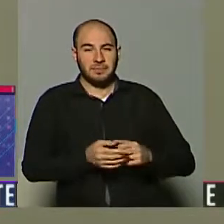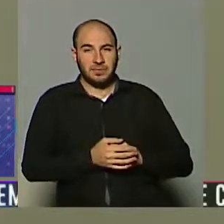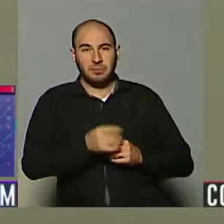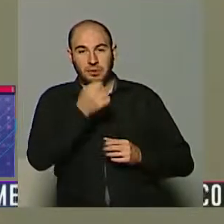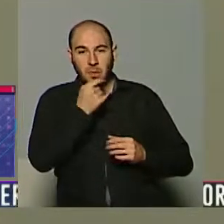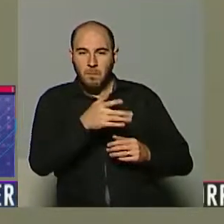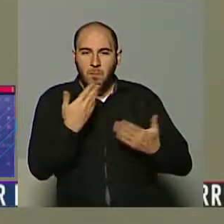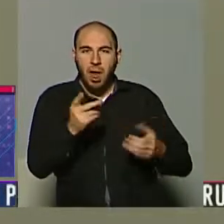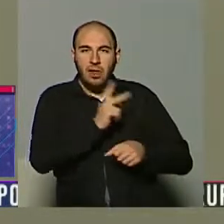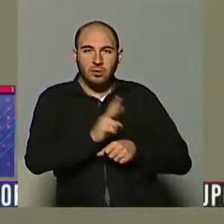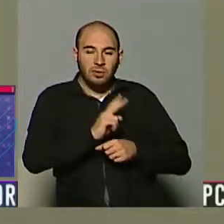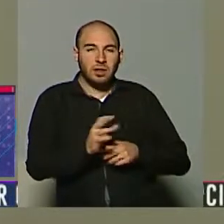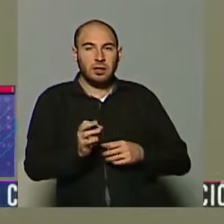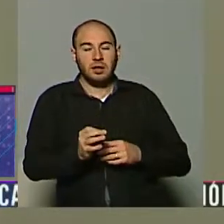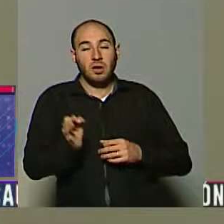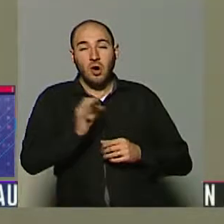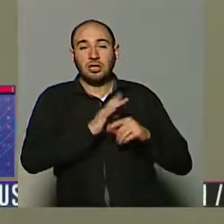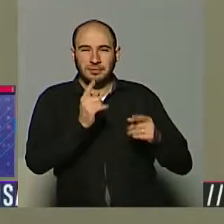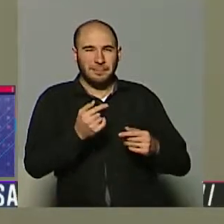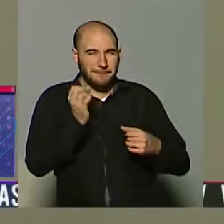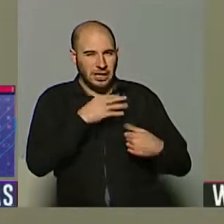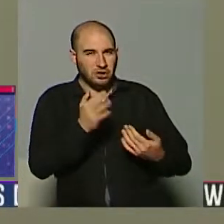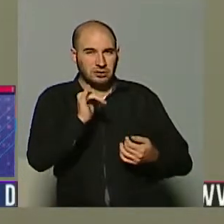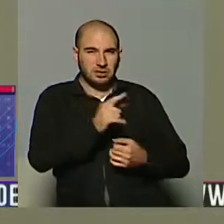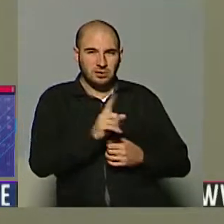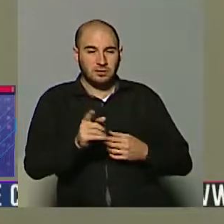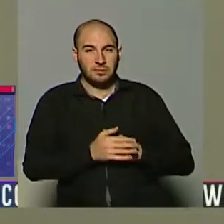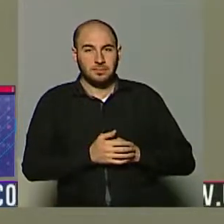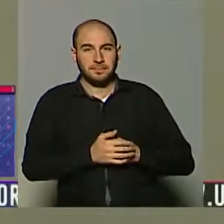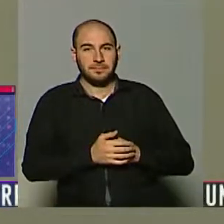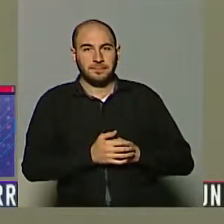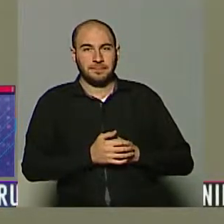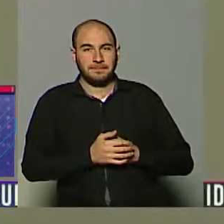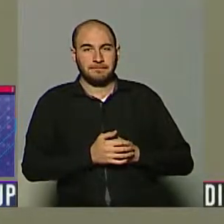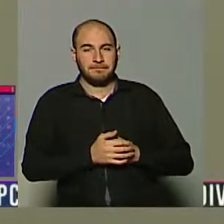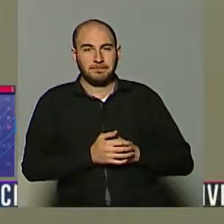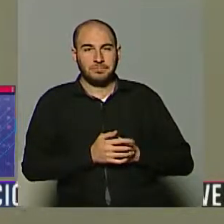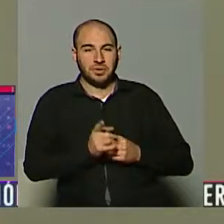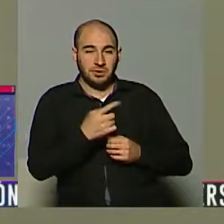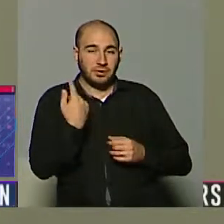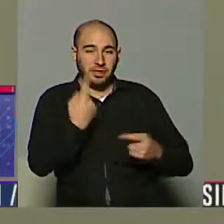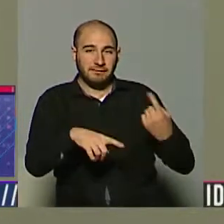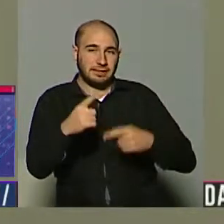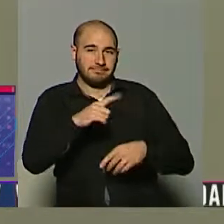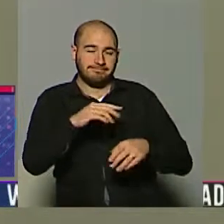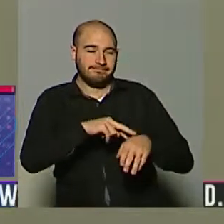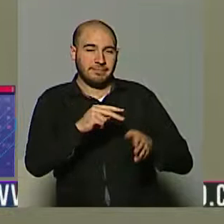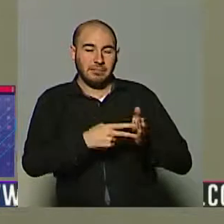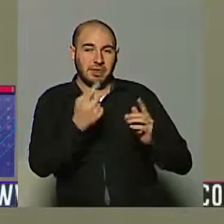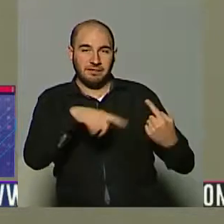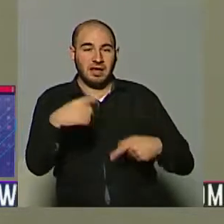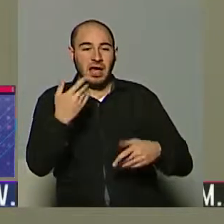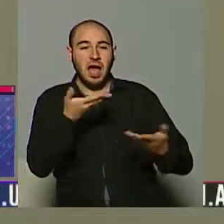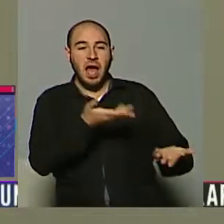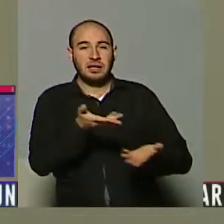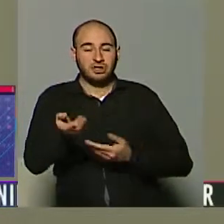es factible la protección, incluso si es conveniente. Y hemos tenido, digamos, diferentes situaciones, desde un